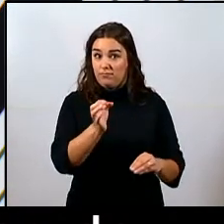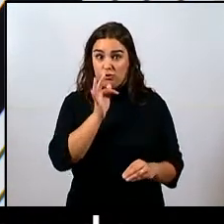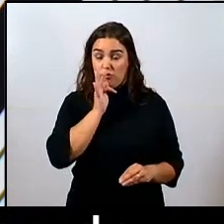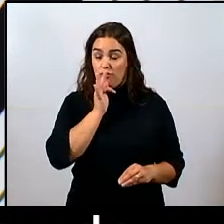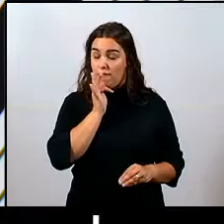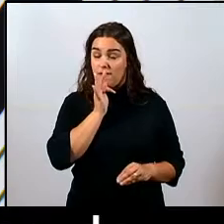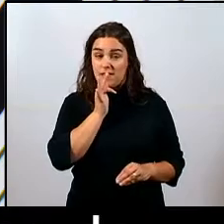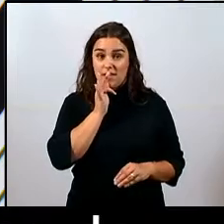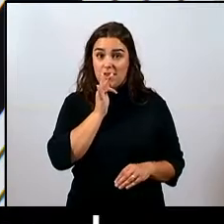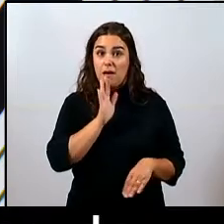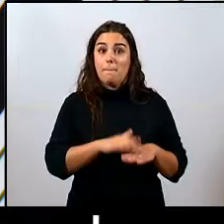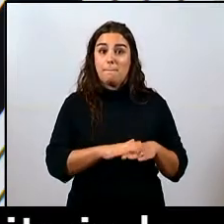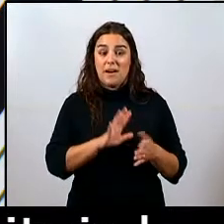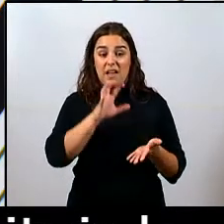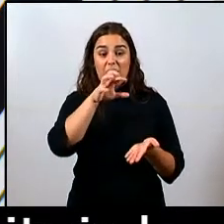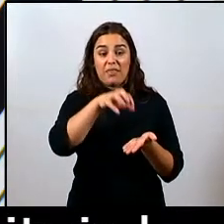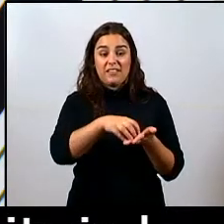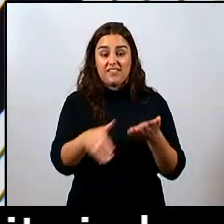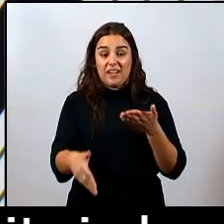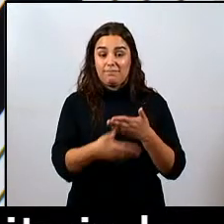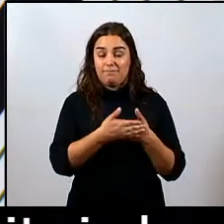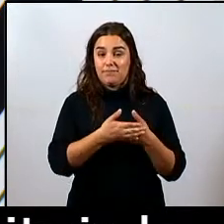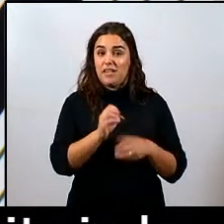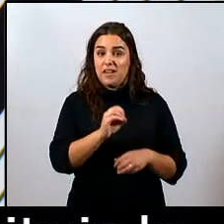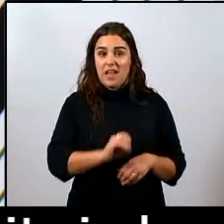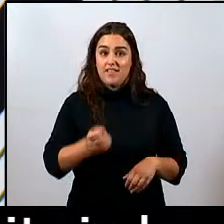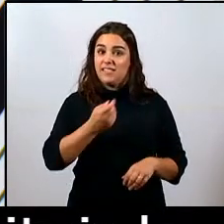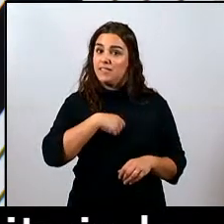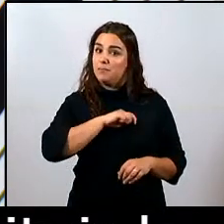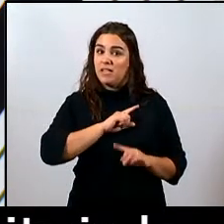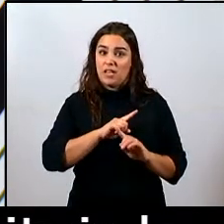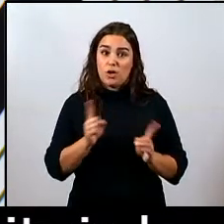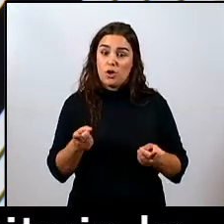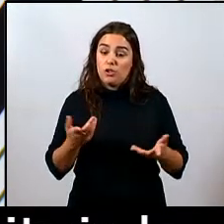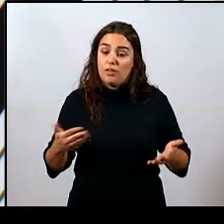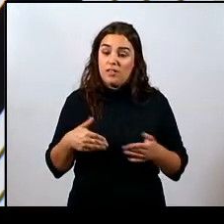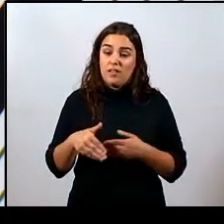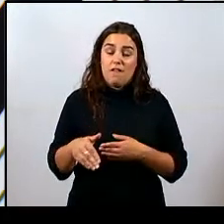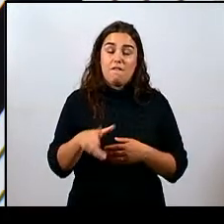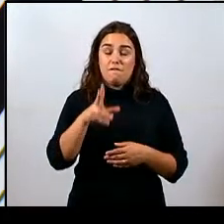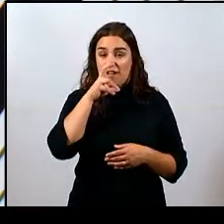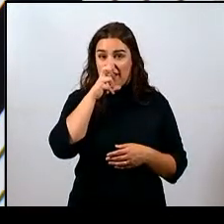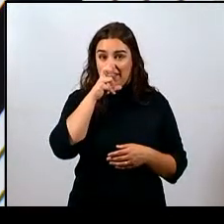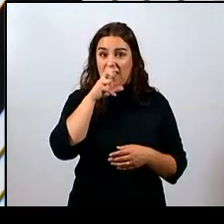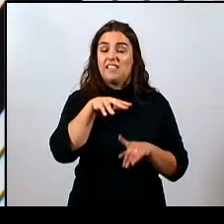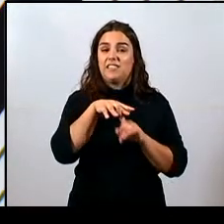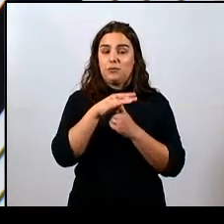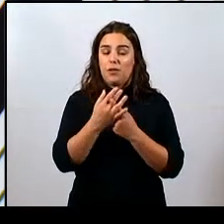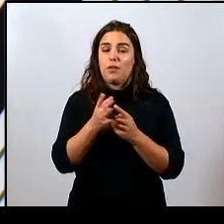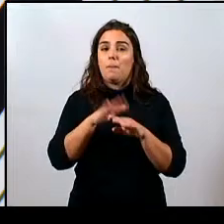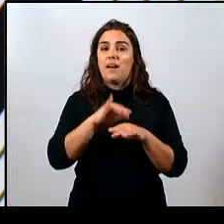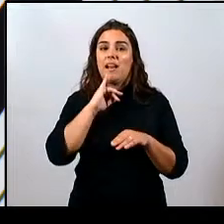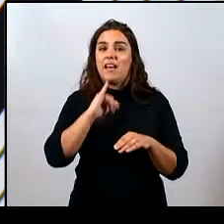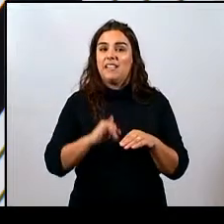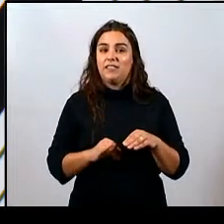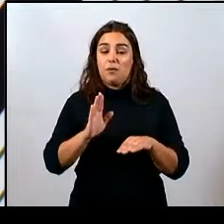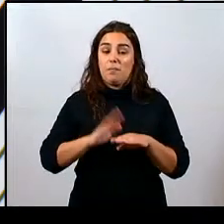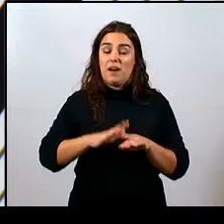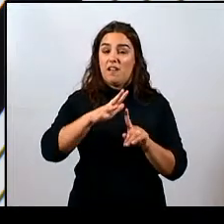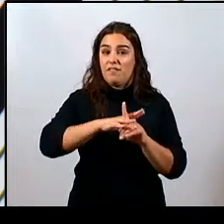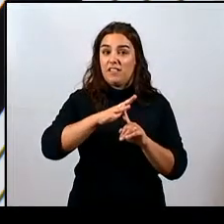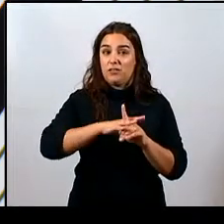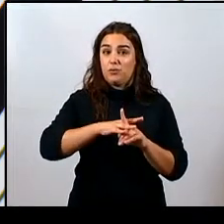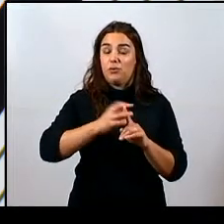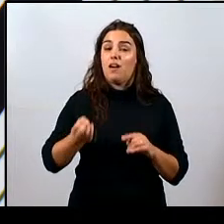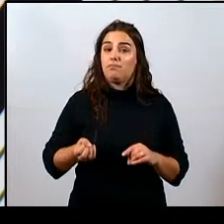para el cierre de esta central. España no lo está y va a ser nefasto para la seguridad, por tanto, del suministro eléctrico y para el coste de la factura